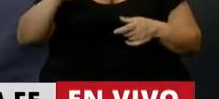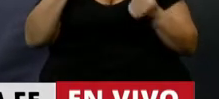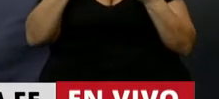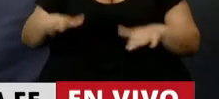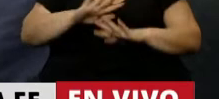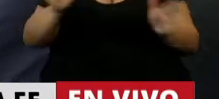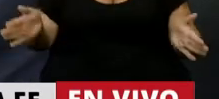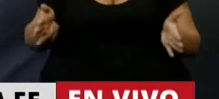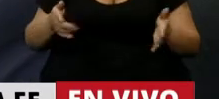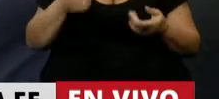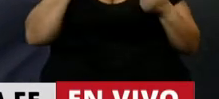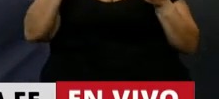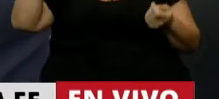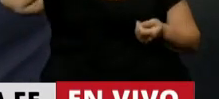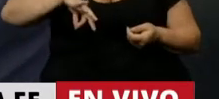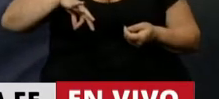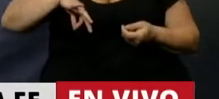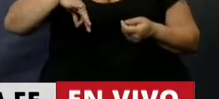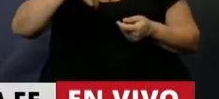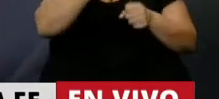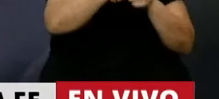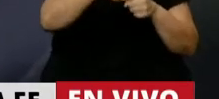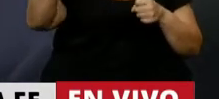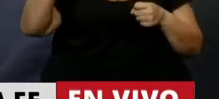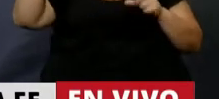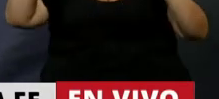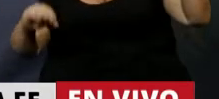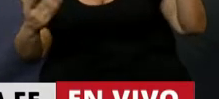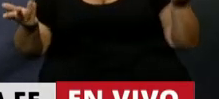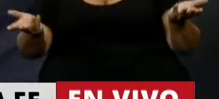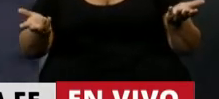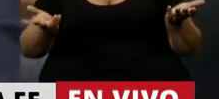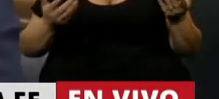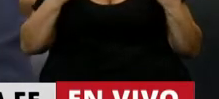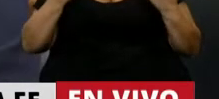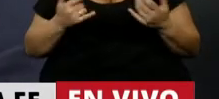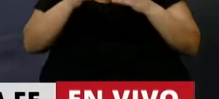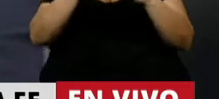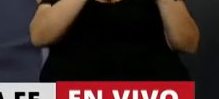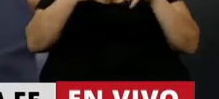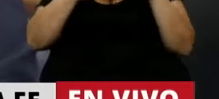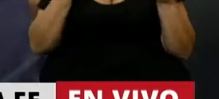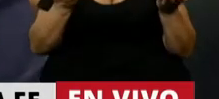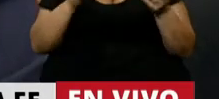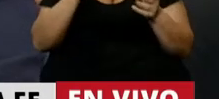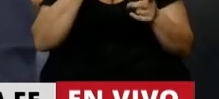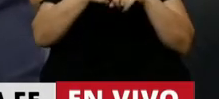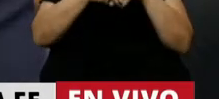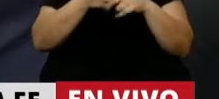pierda patrimonialidad frente al salario activo en vigencia. Podemos discutir eso, lo que no podemos